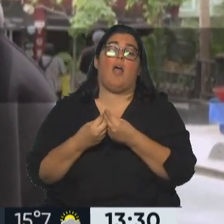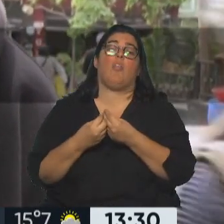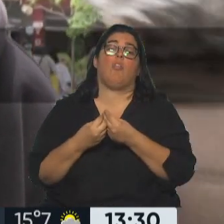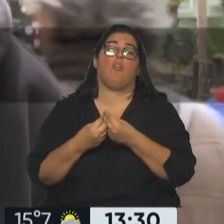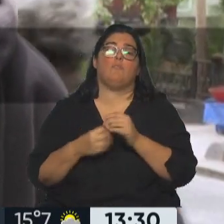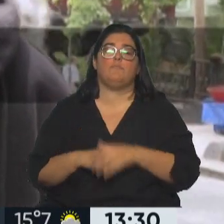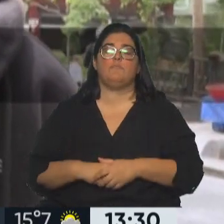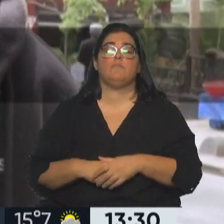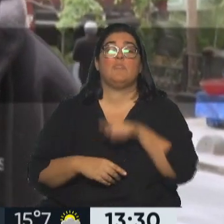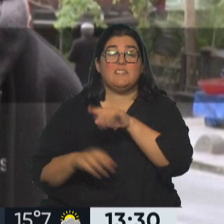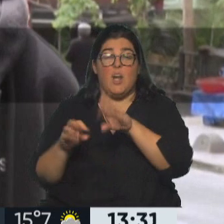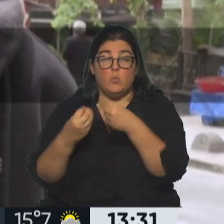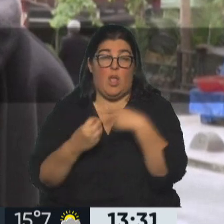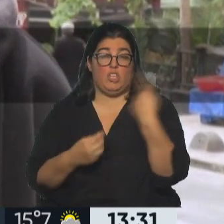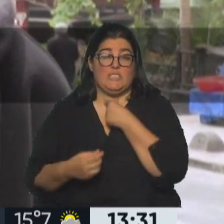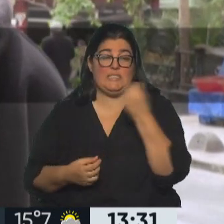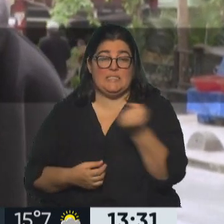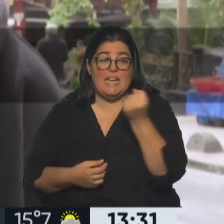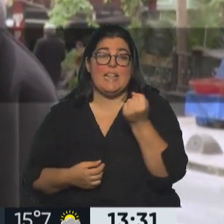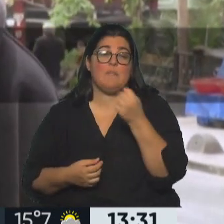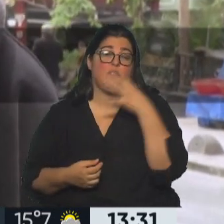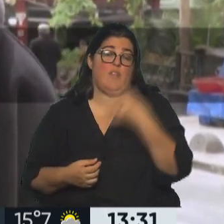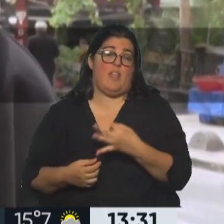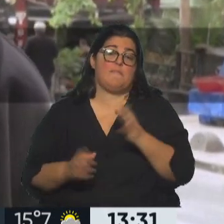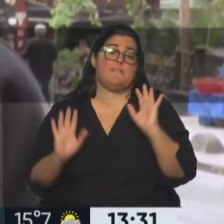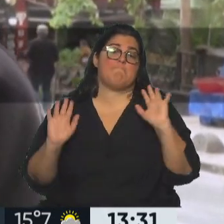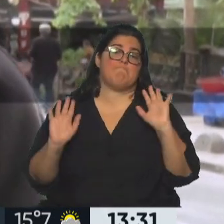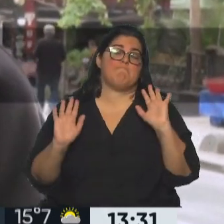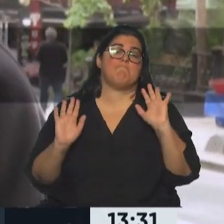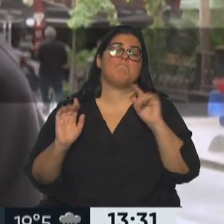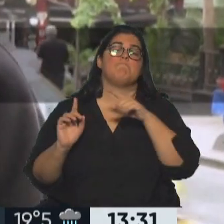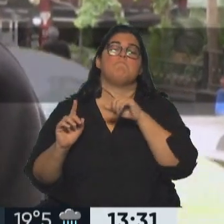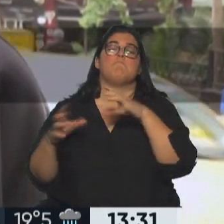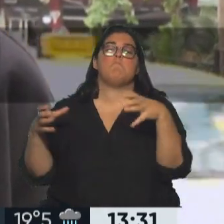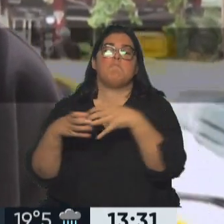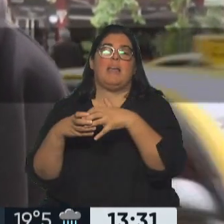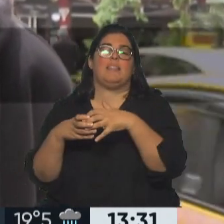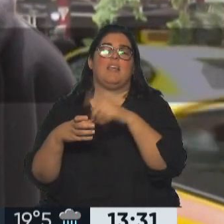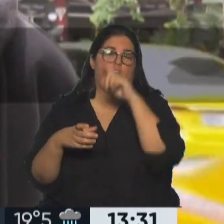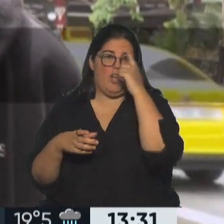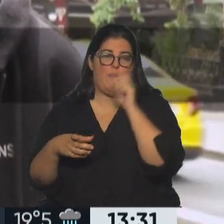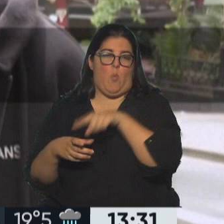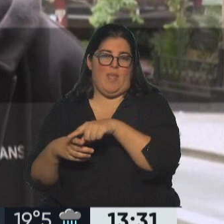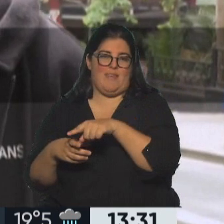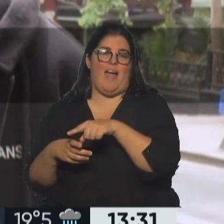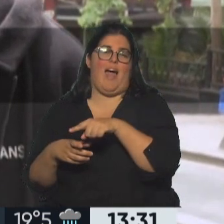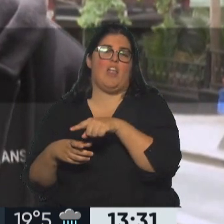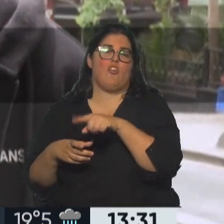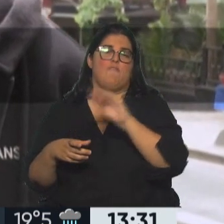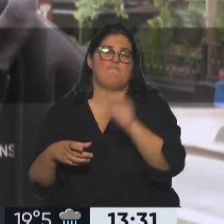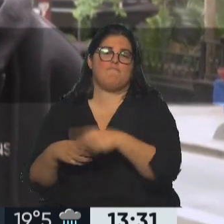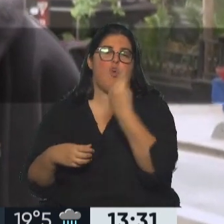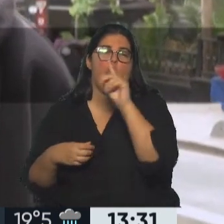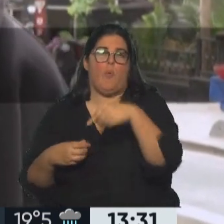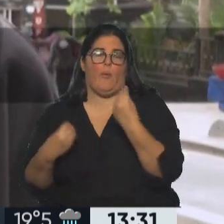istediğimiz sonuç mu değil, daha iyi de olabilirdi. Fakat ben bunda CHP'nin açıkçası bazı